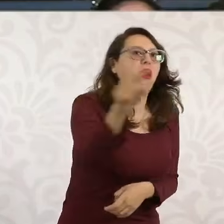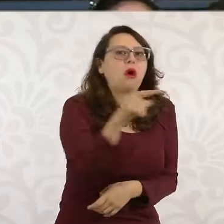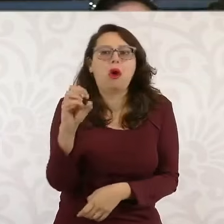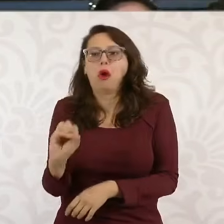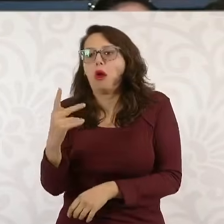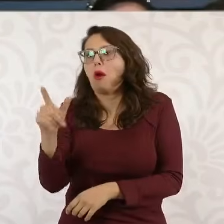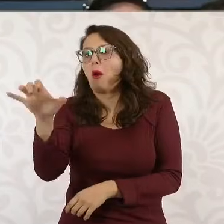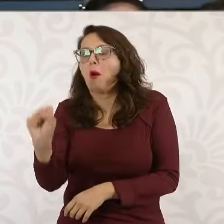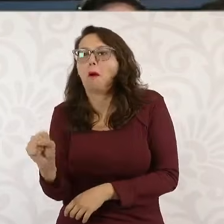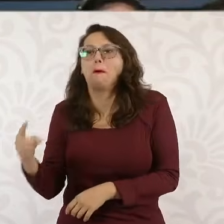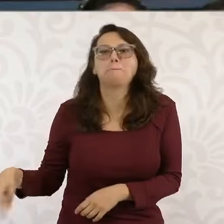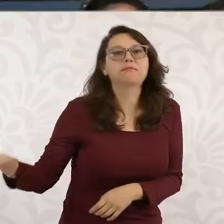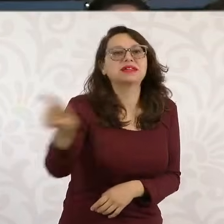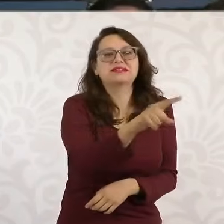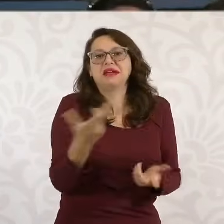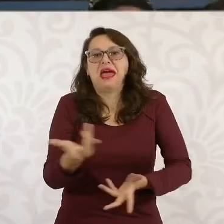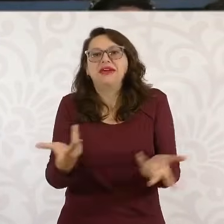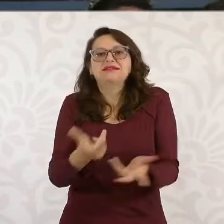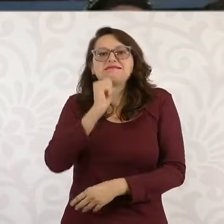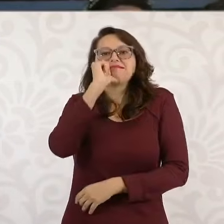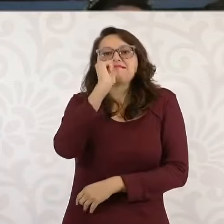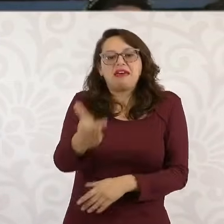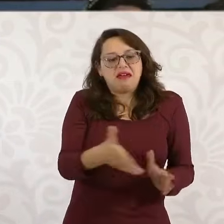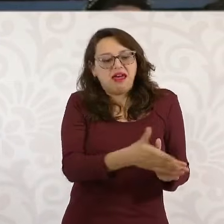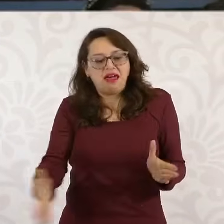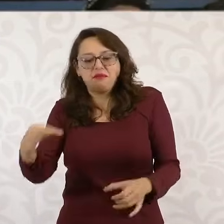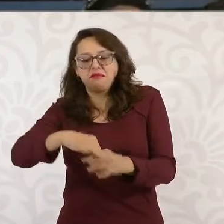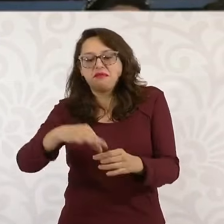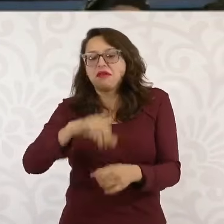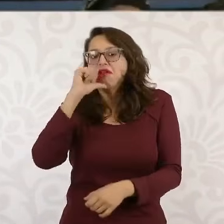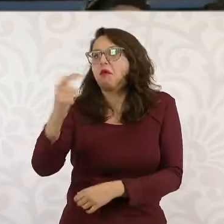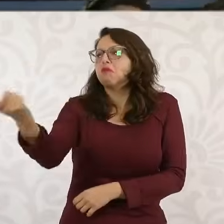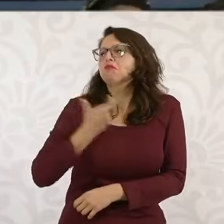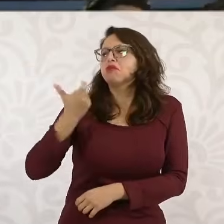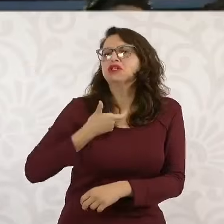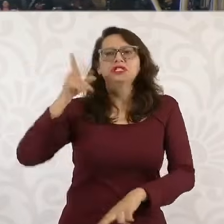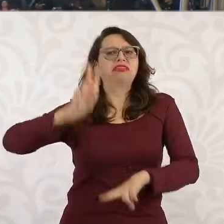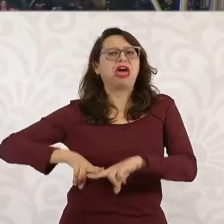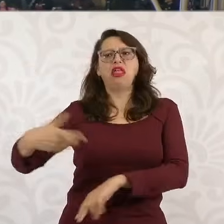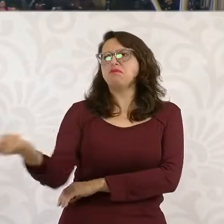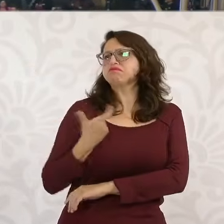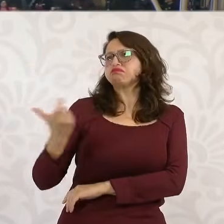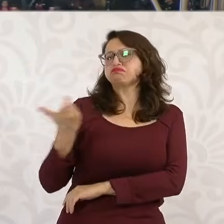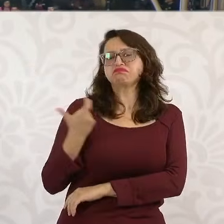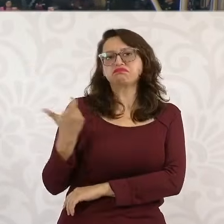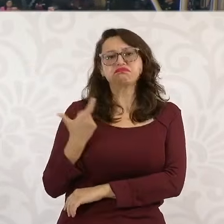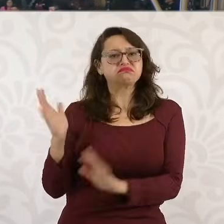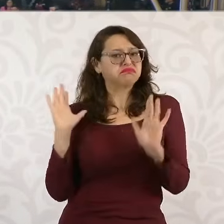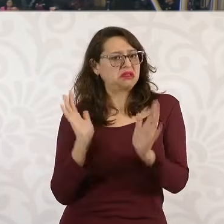públicos electorales, pues de verdad que es cobrar por ir a sentarse, presidenta. Bueno, fue una gran